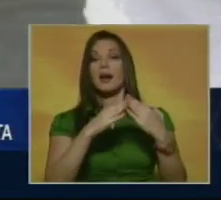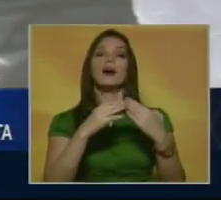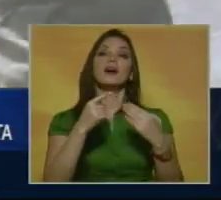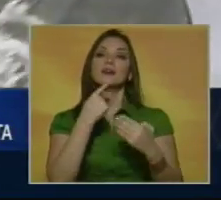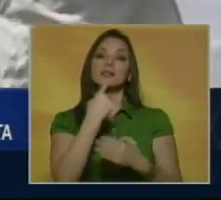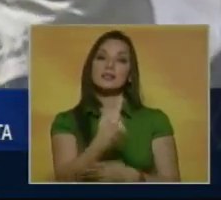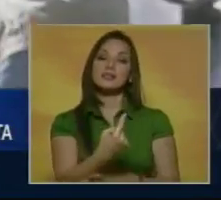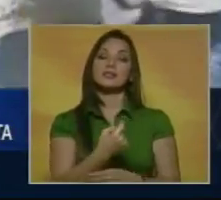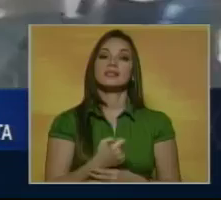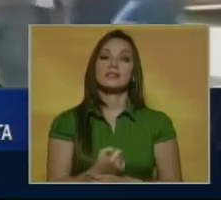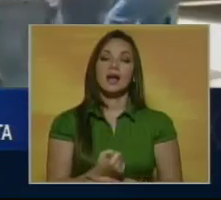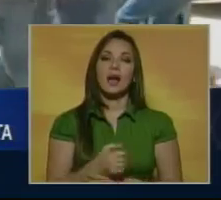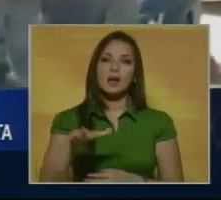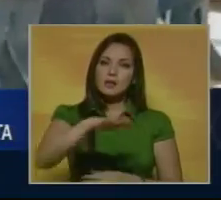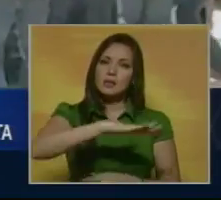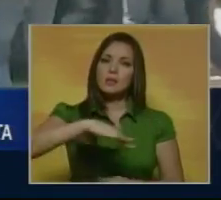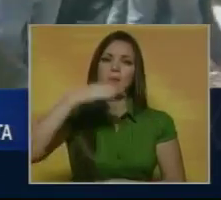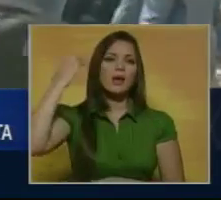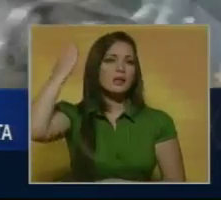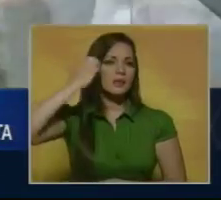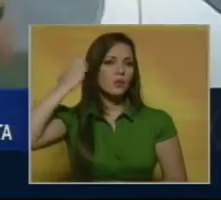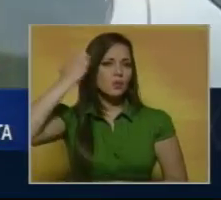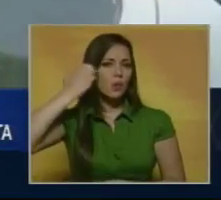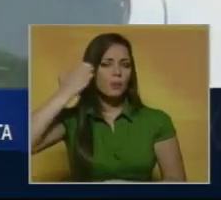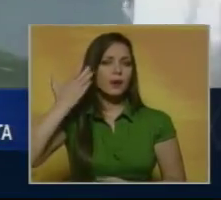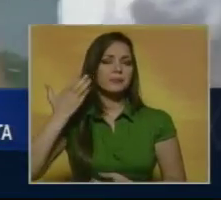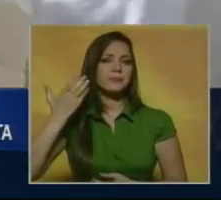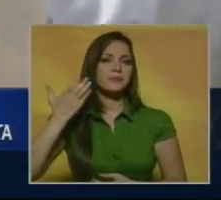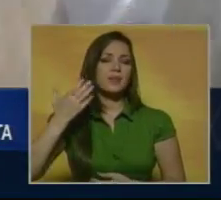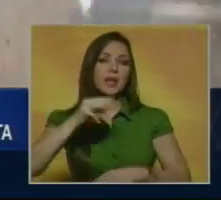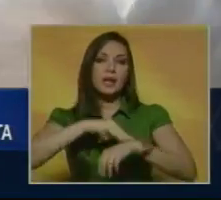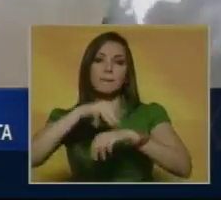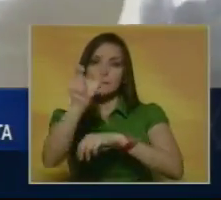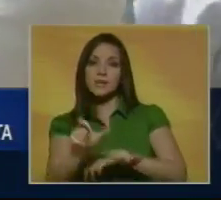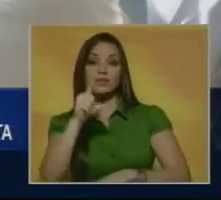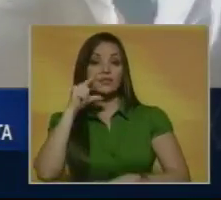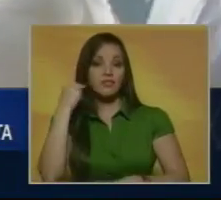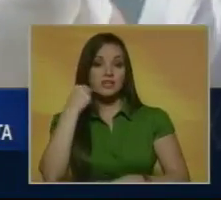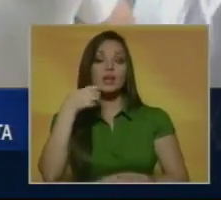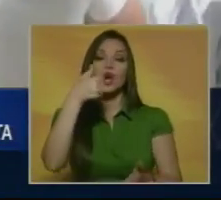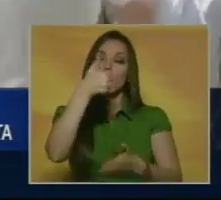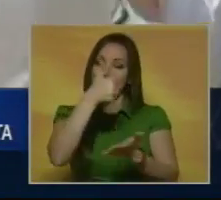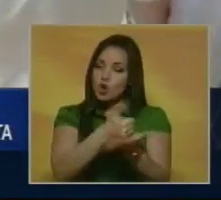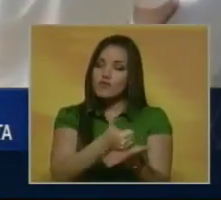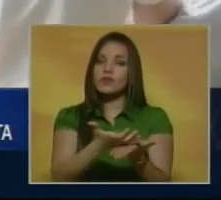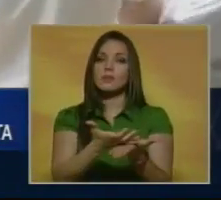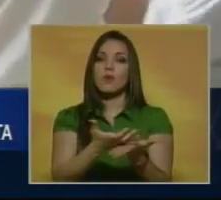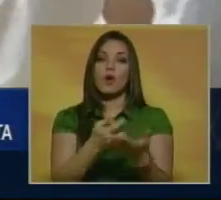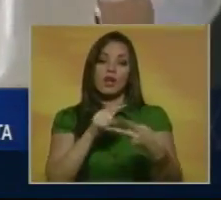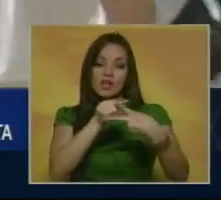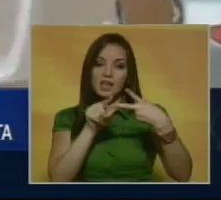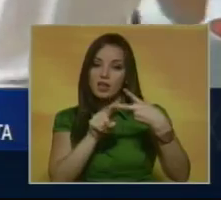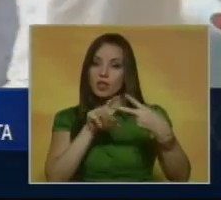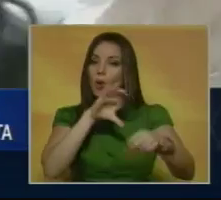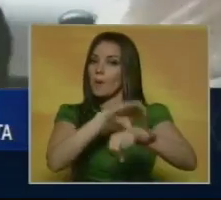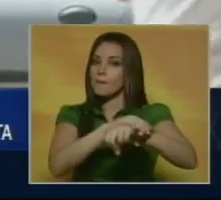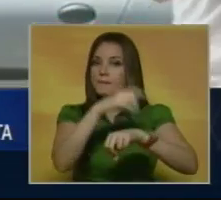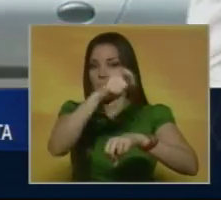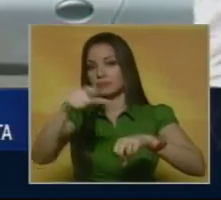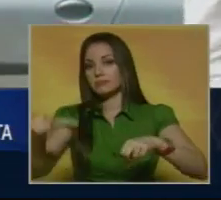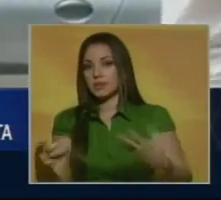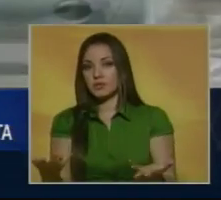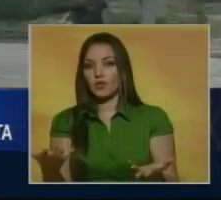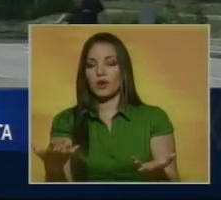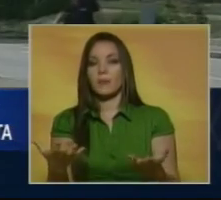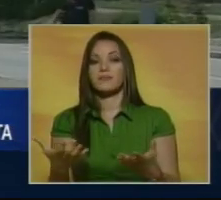Pirineos Atlánticos del país europeo. El Ministerio de Interior de Francia confirmó que solo se produjeron 2 detenciones. El